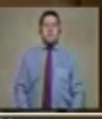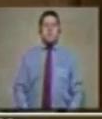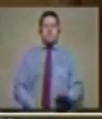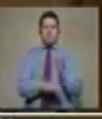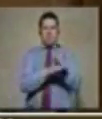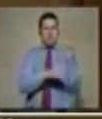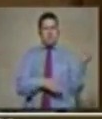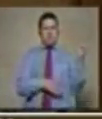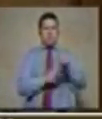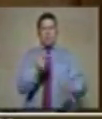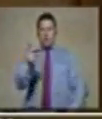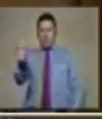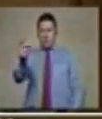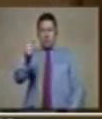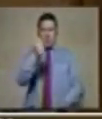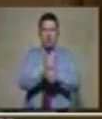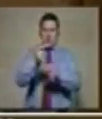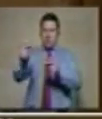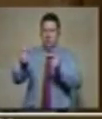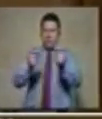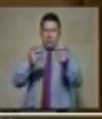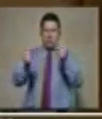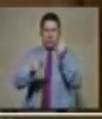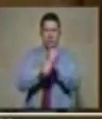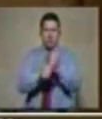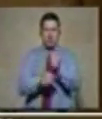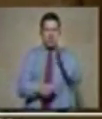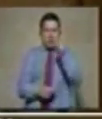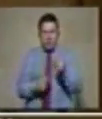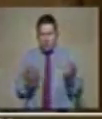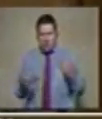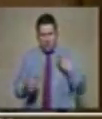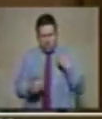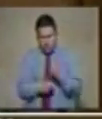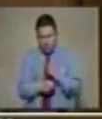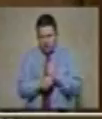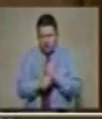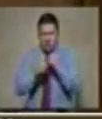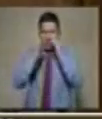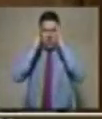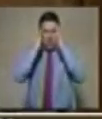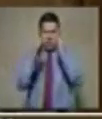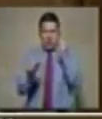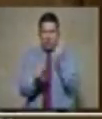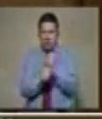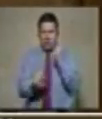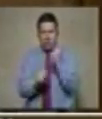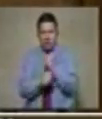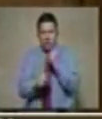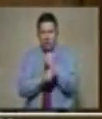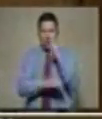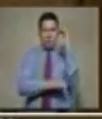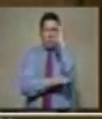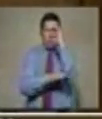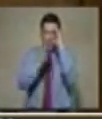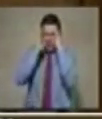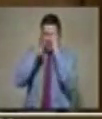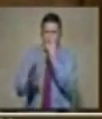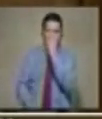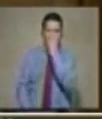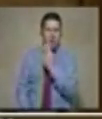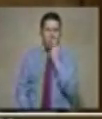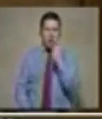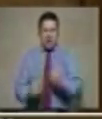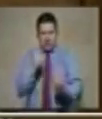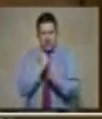lo habían despedido de su trabajo una persona que se entregó a atender un desastre y blake con los colombianos también nos comprometimos